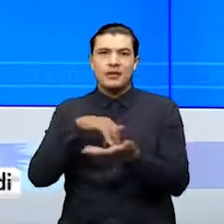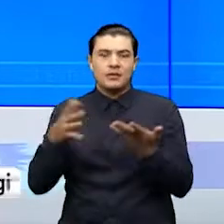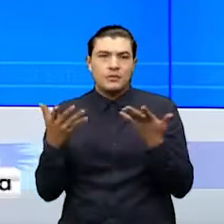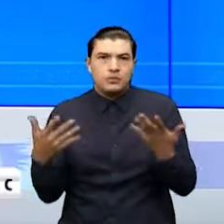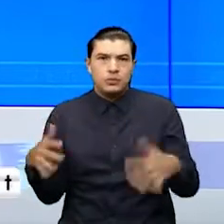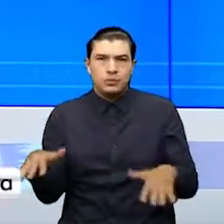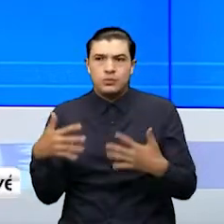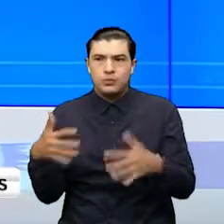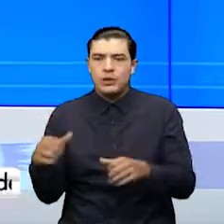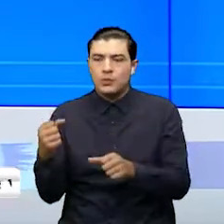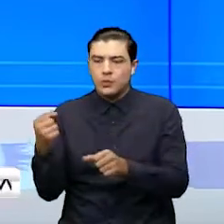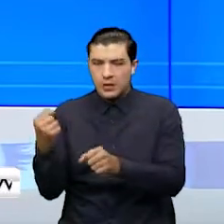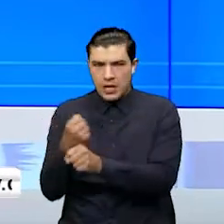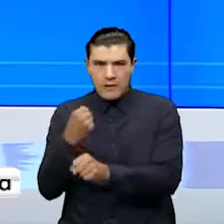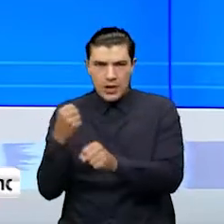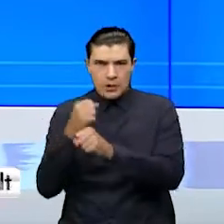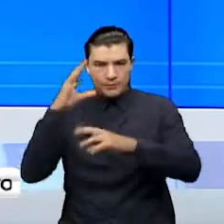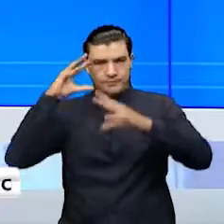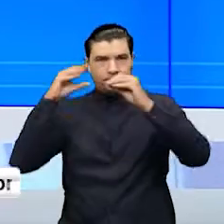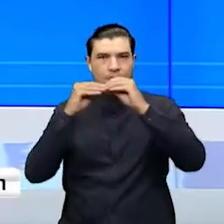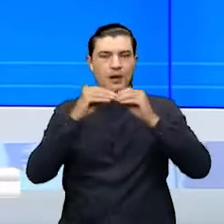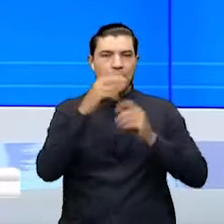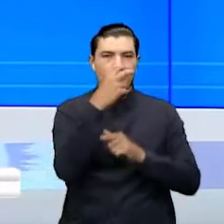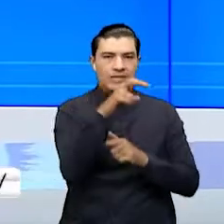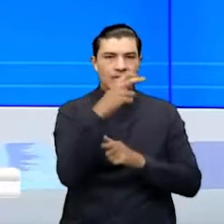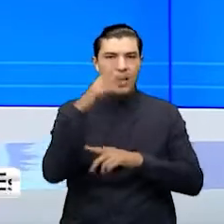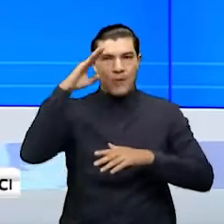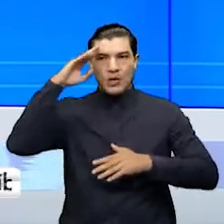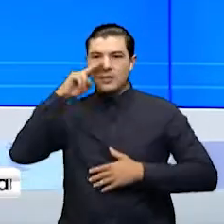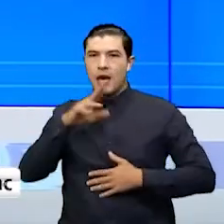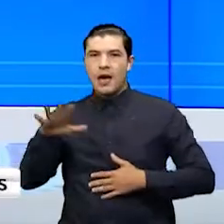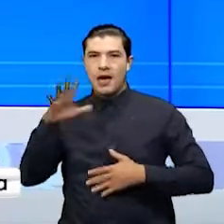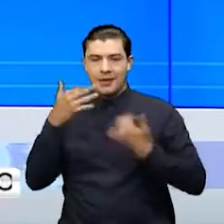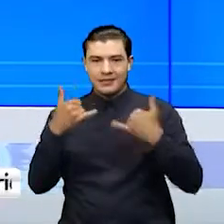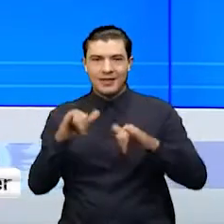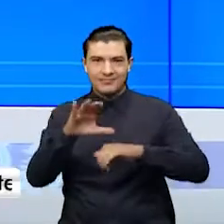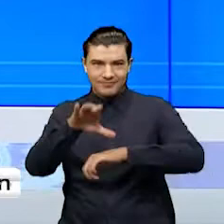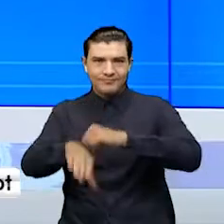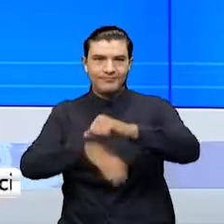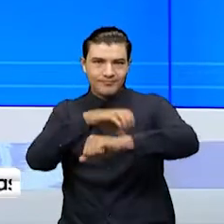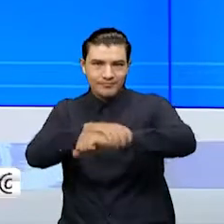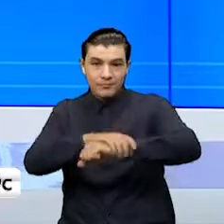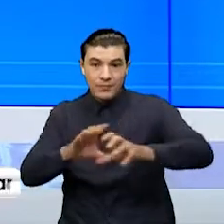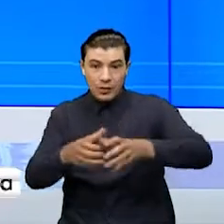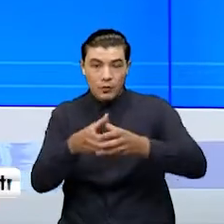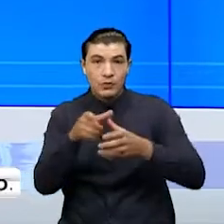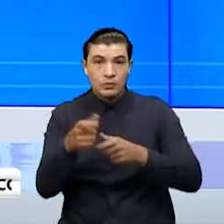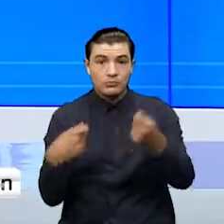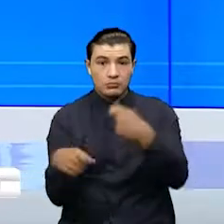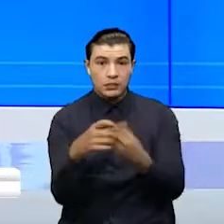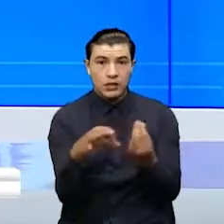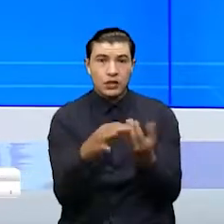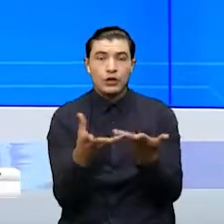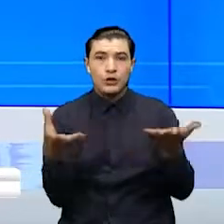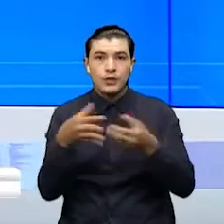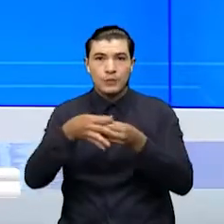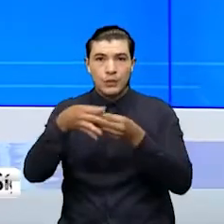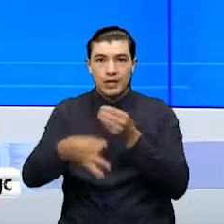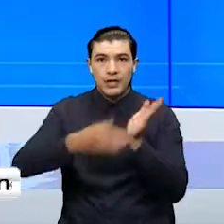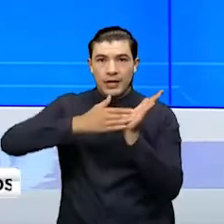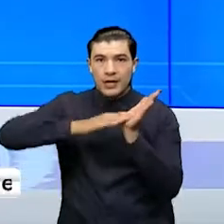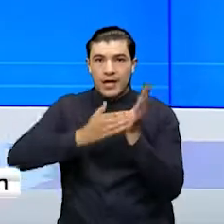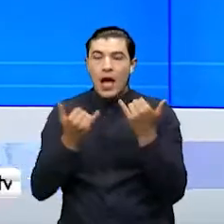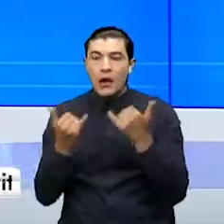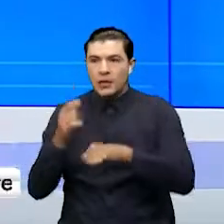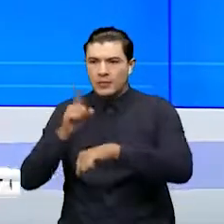un trabajo conjunto entre policía y fiscalía hizo efectiva la desarticulación de una red de microtráfico en el municipio de floridablanca a